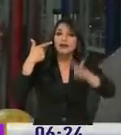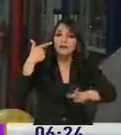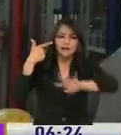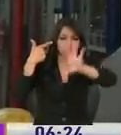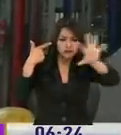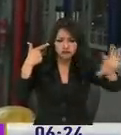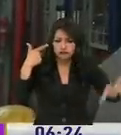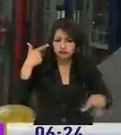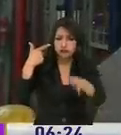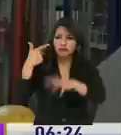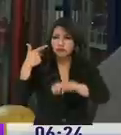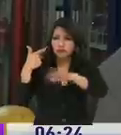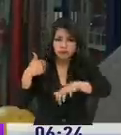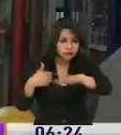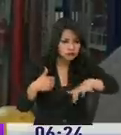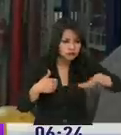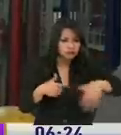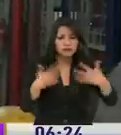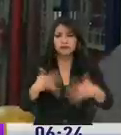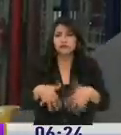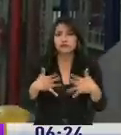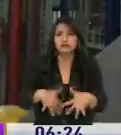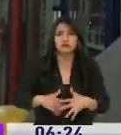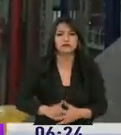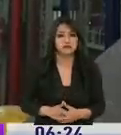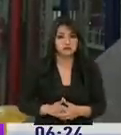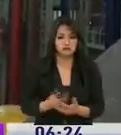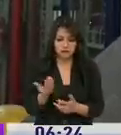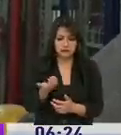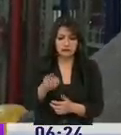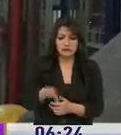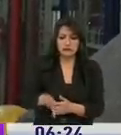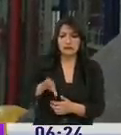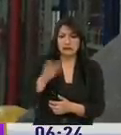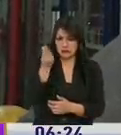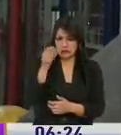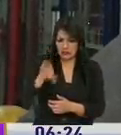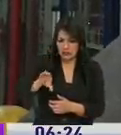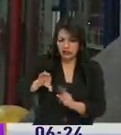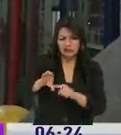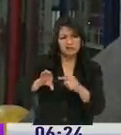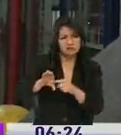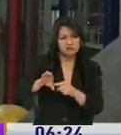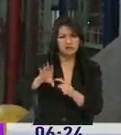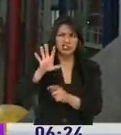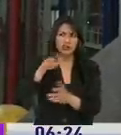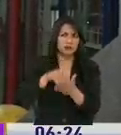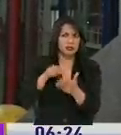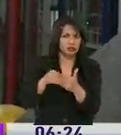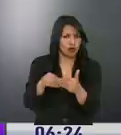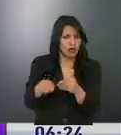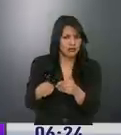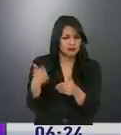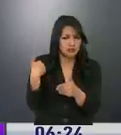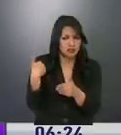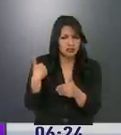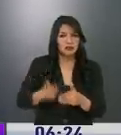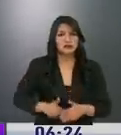la parte de adentro. O sea, y yo tenía en una caja un dinero, más cerca de unos $5,000.